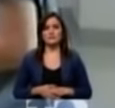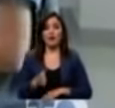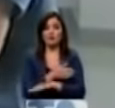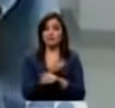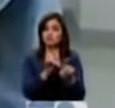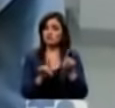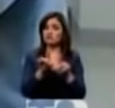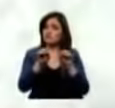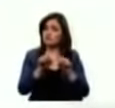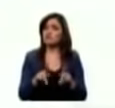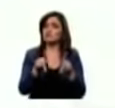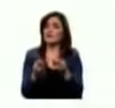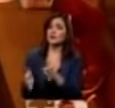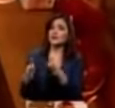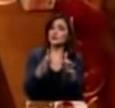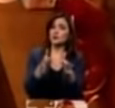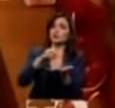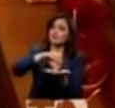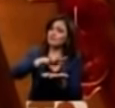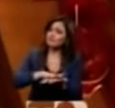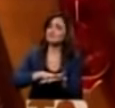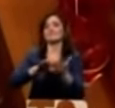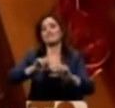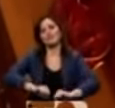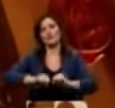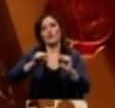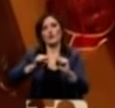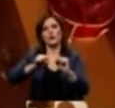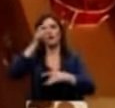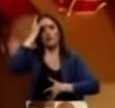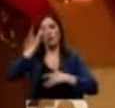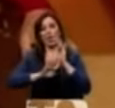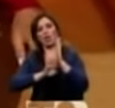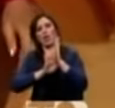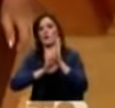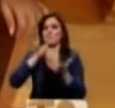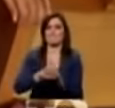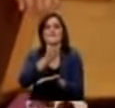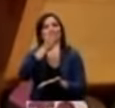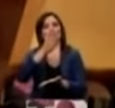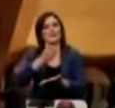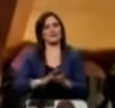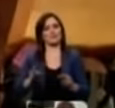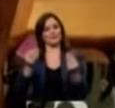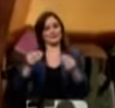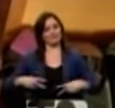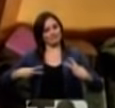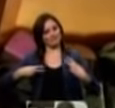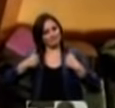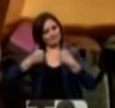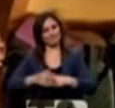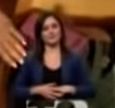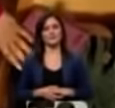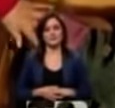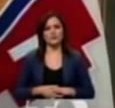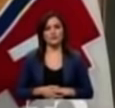a tiempo permite iniciar un tratamiento a estas personas y por ende frenar la enfermedad y permitir un buen estilo de vida. Cuando el